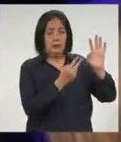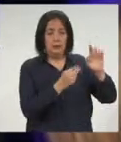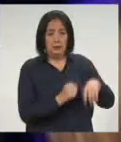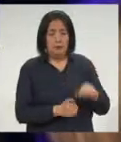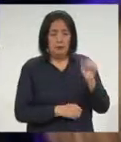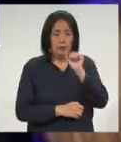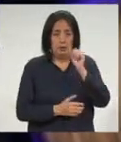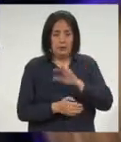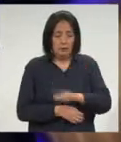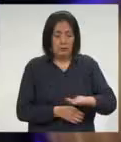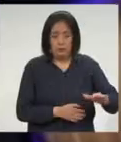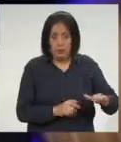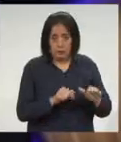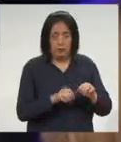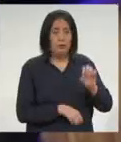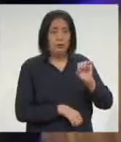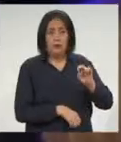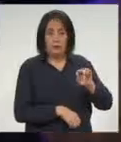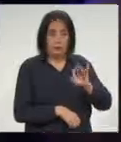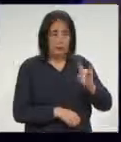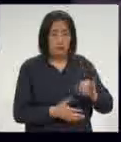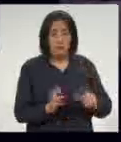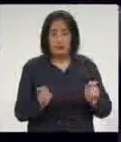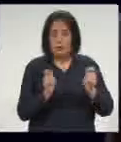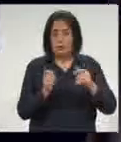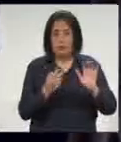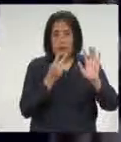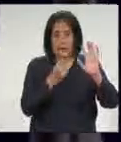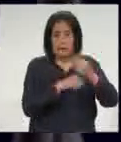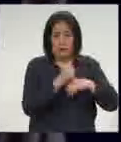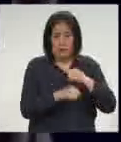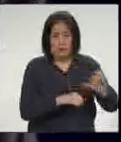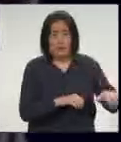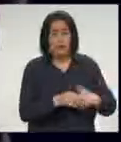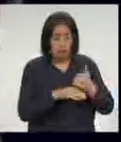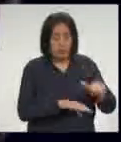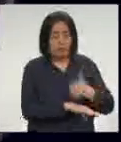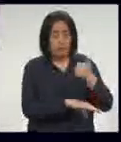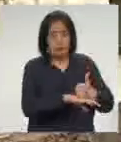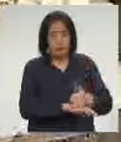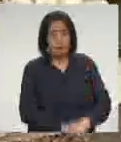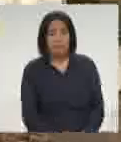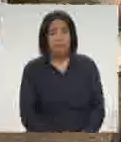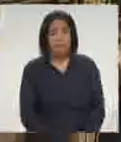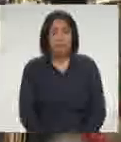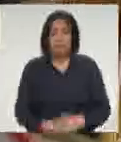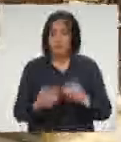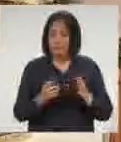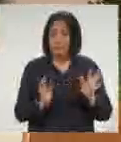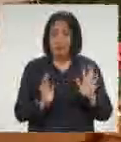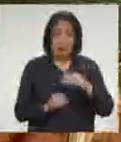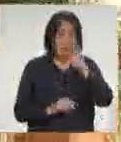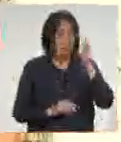con los niños de sinfonía por el perú que celebra siete años de fundación vida miren